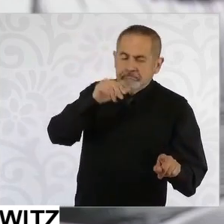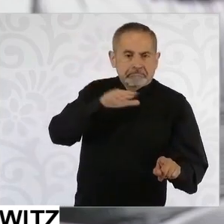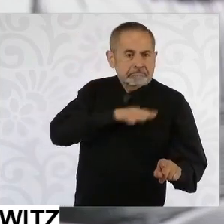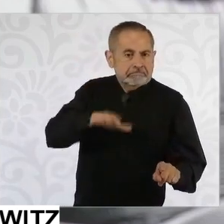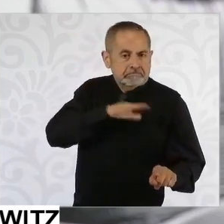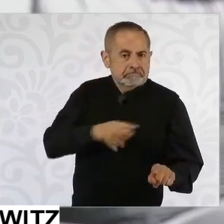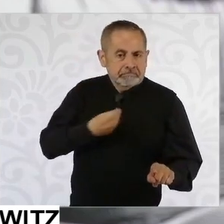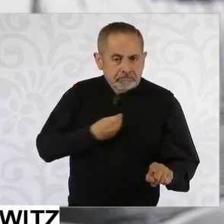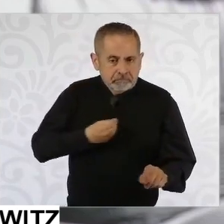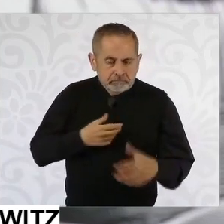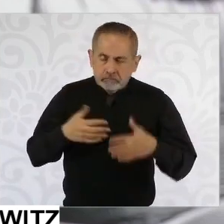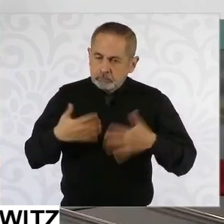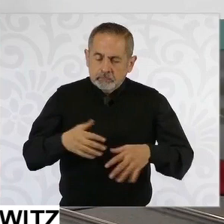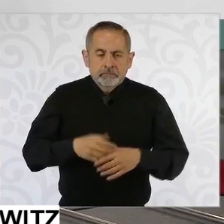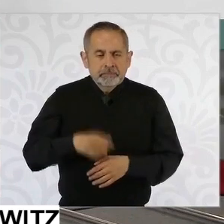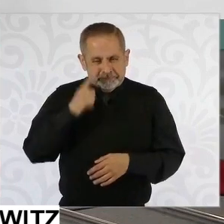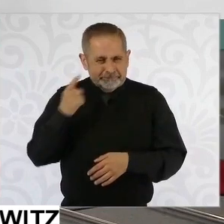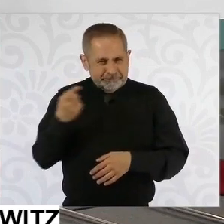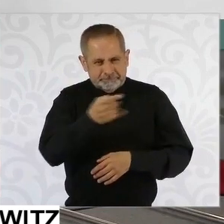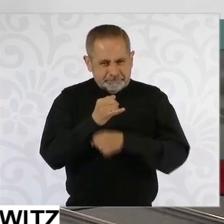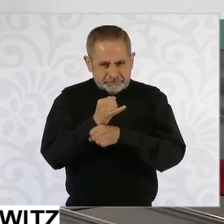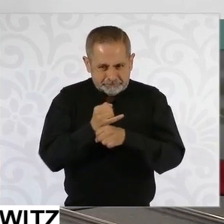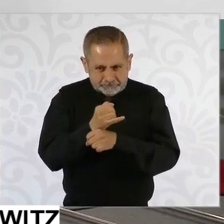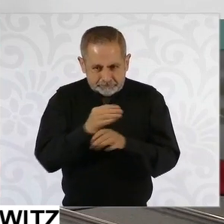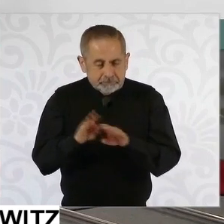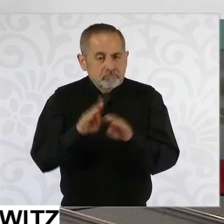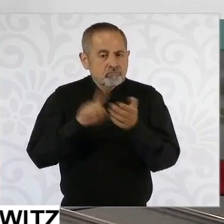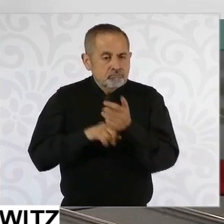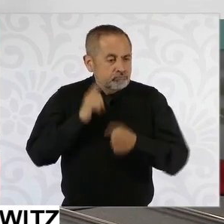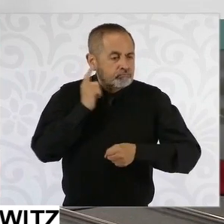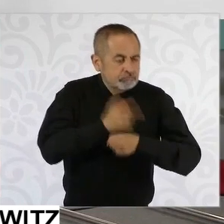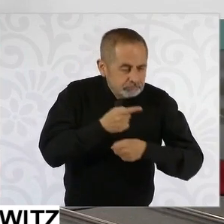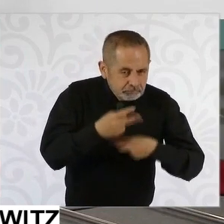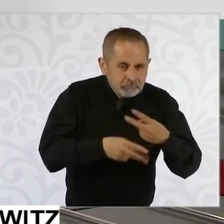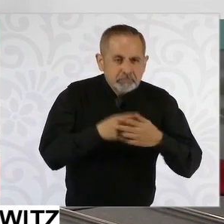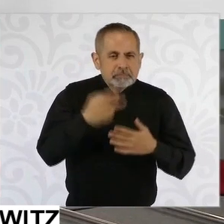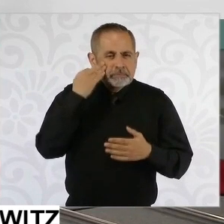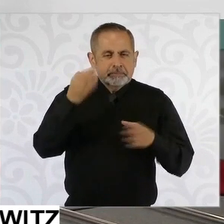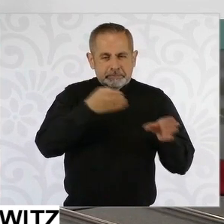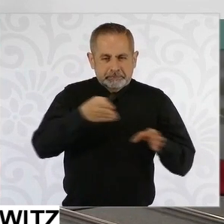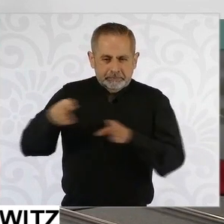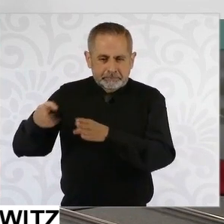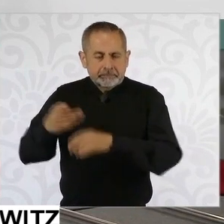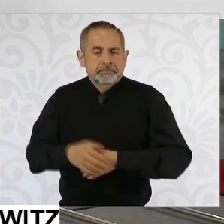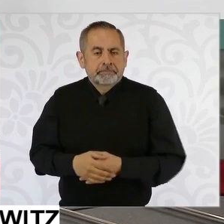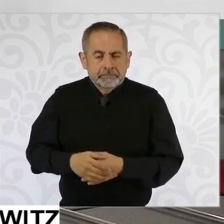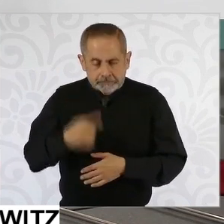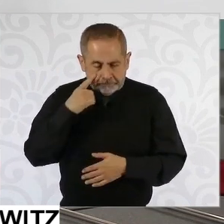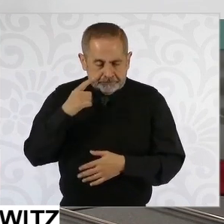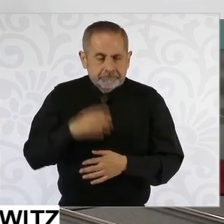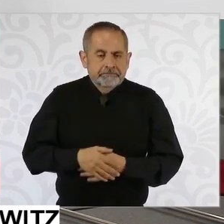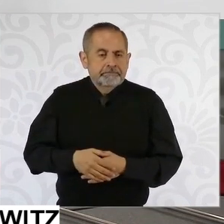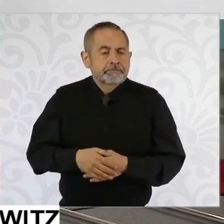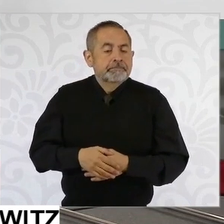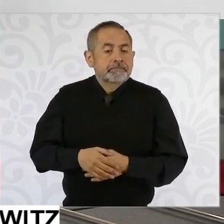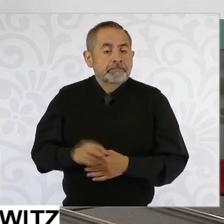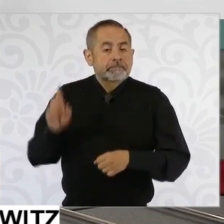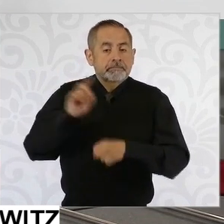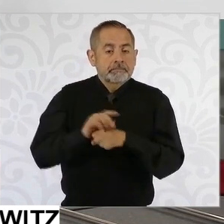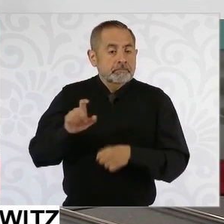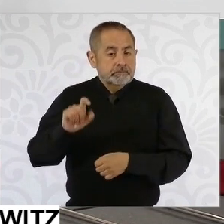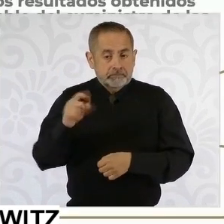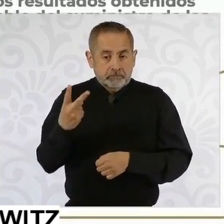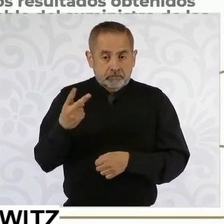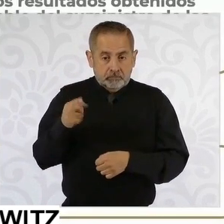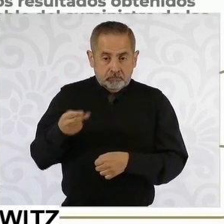presentarles la investigación que hemos hecho en la línea de tiempo. El día 22 de noviembre, la